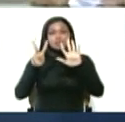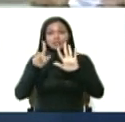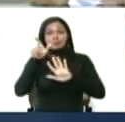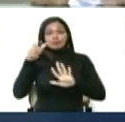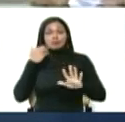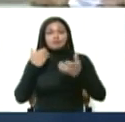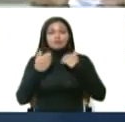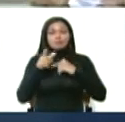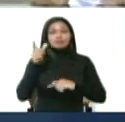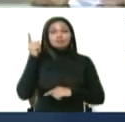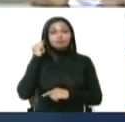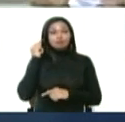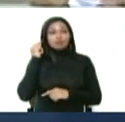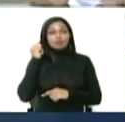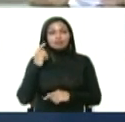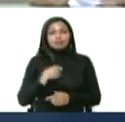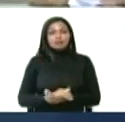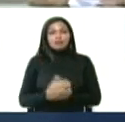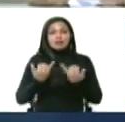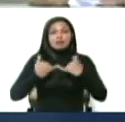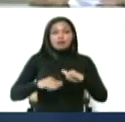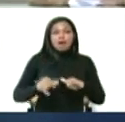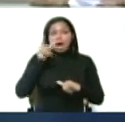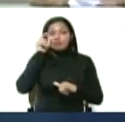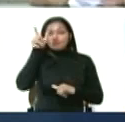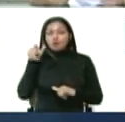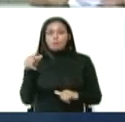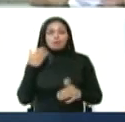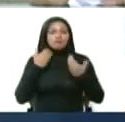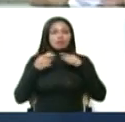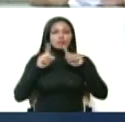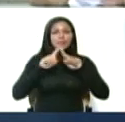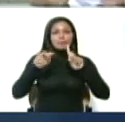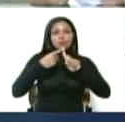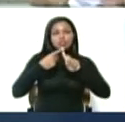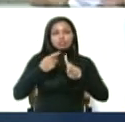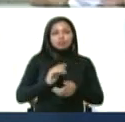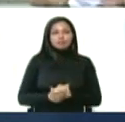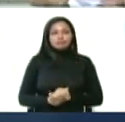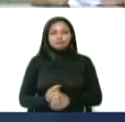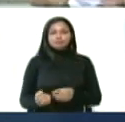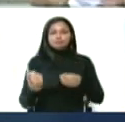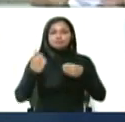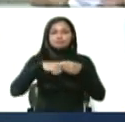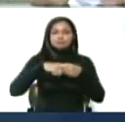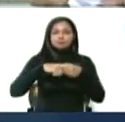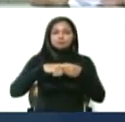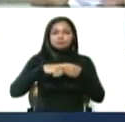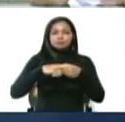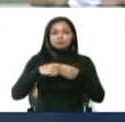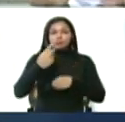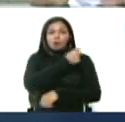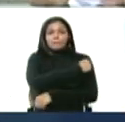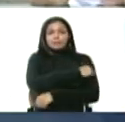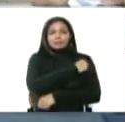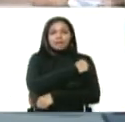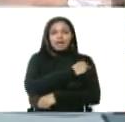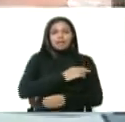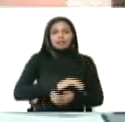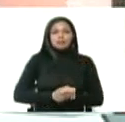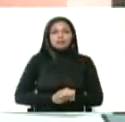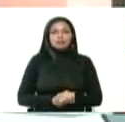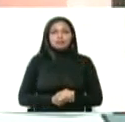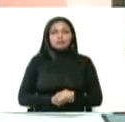Ella, esta muchacha, esta niña es hija de él, está ingresado, es ingresada al hospital materno